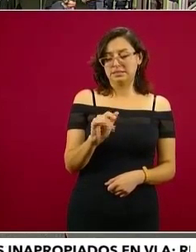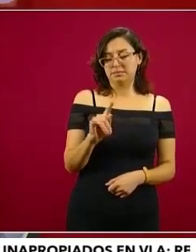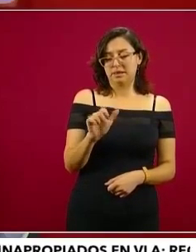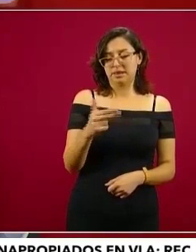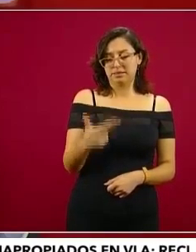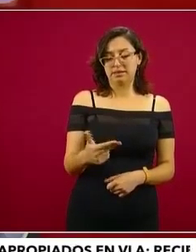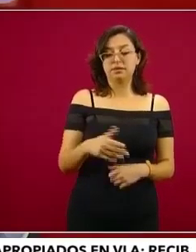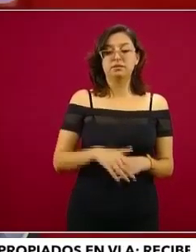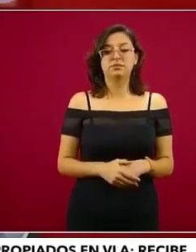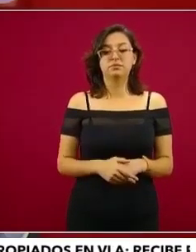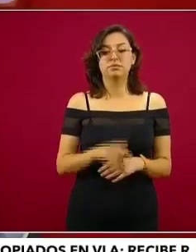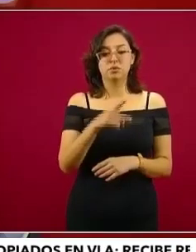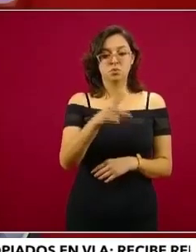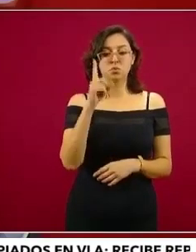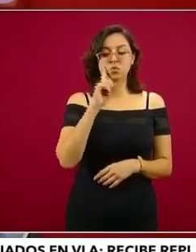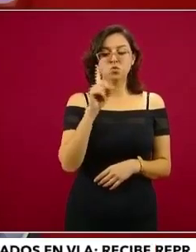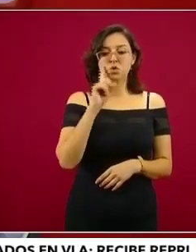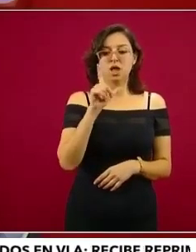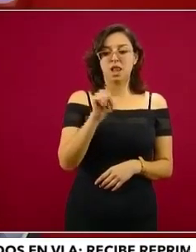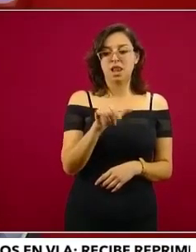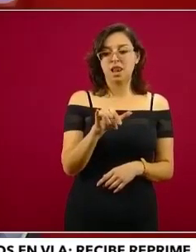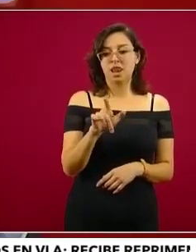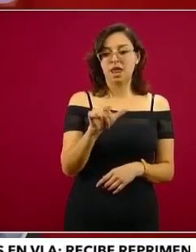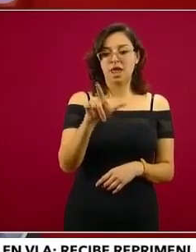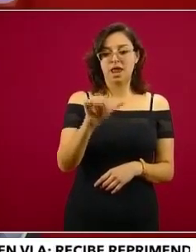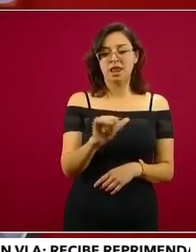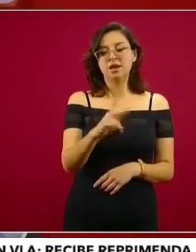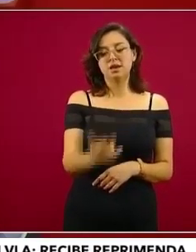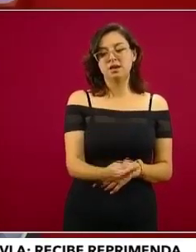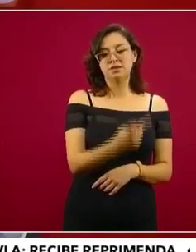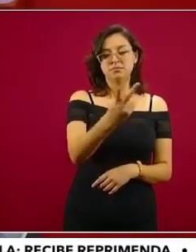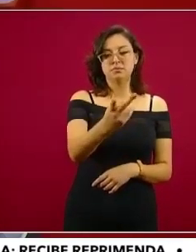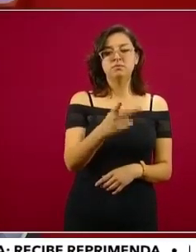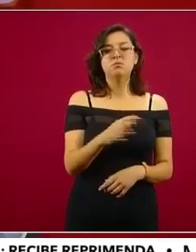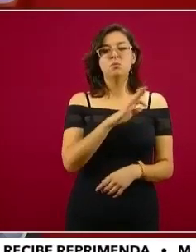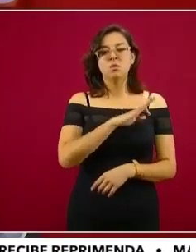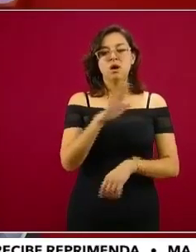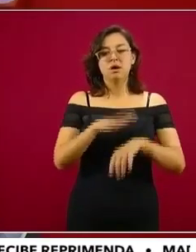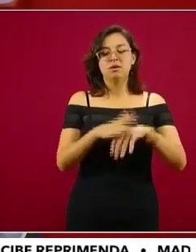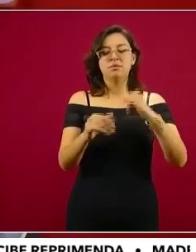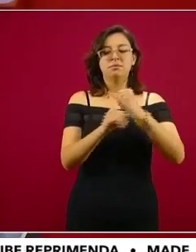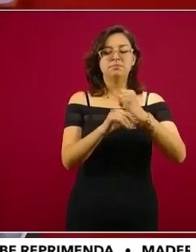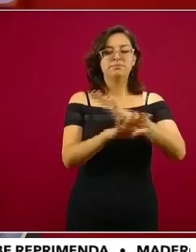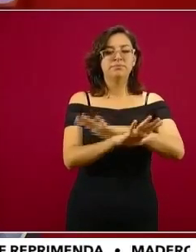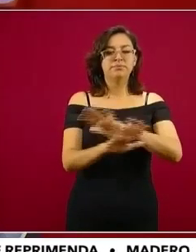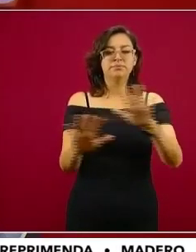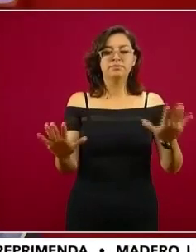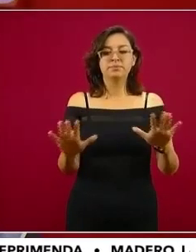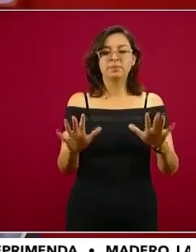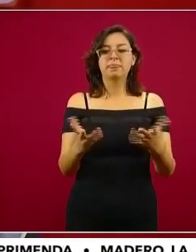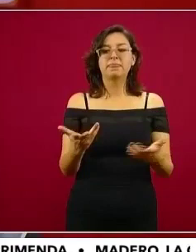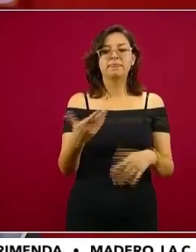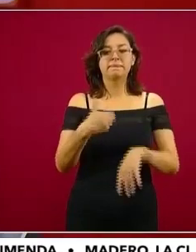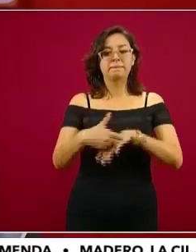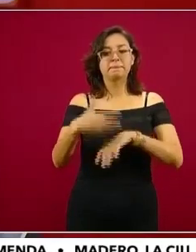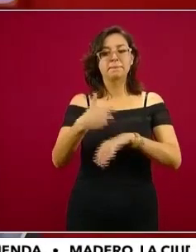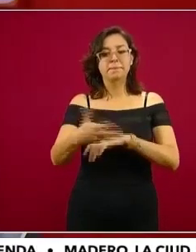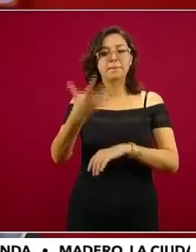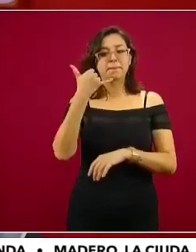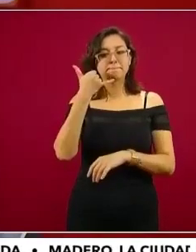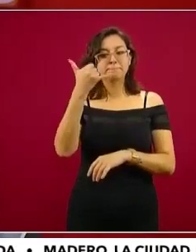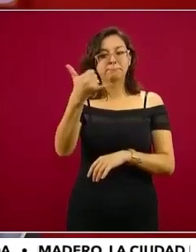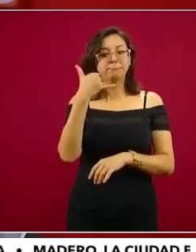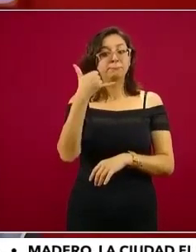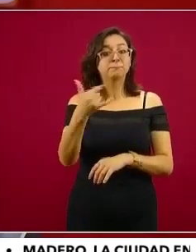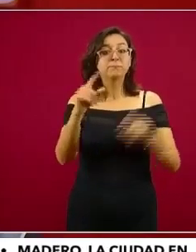es para la técnica Leila Costa. ¿Nos podría dar más información? Es decir, los números telefónicos, el